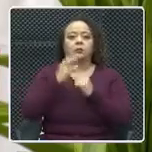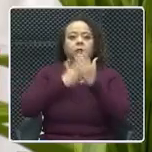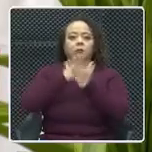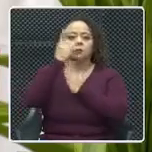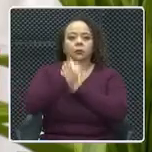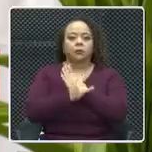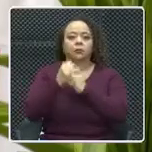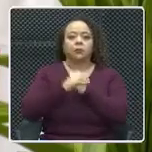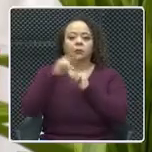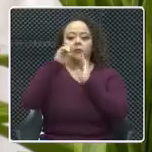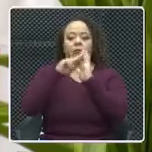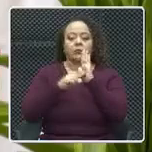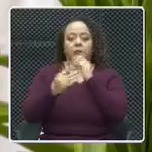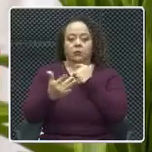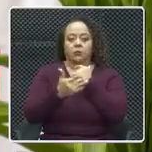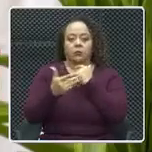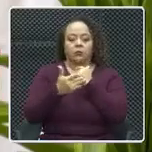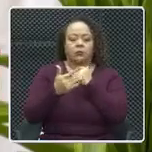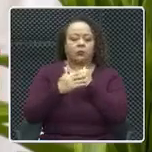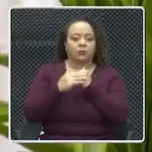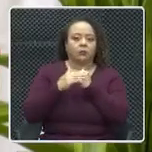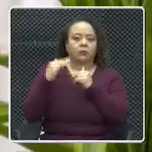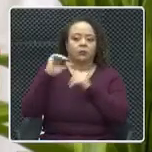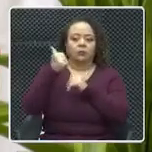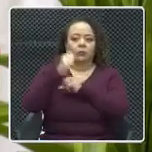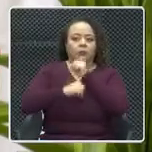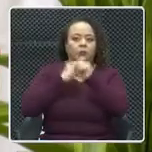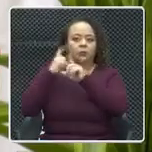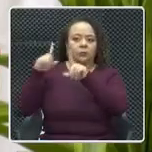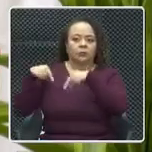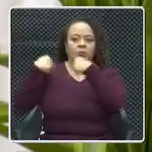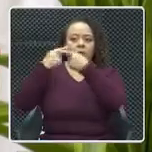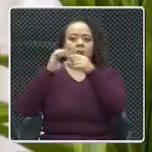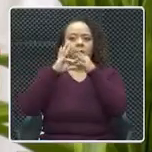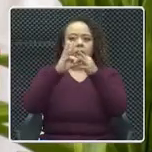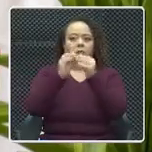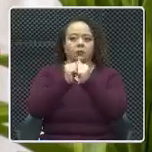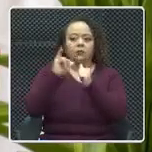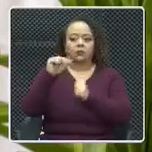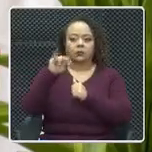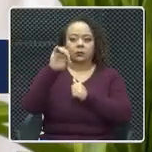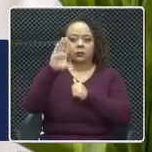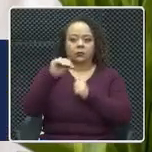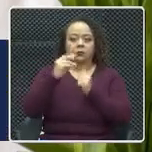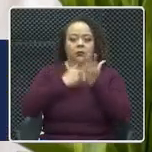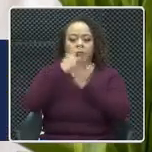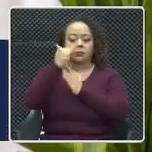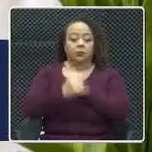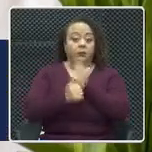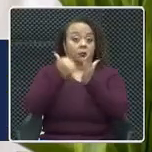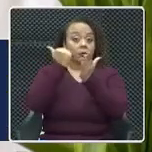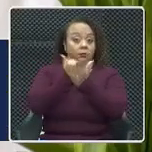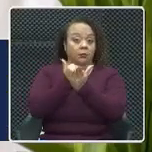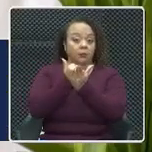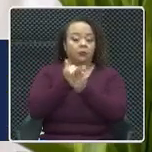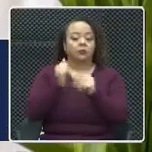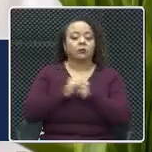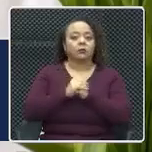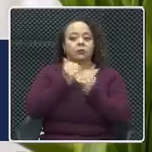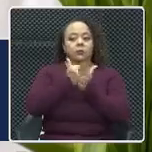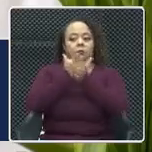proyecto de normas técnicas desde hace más de 10 años en conjunto con INTECO. El proyecto es patrocinado y